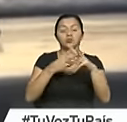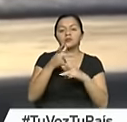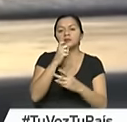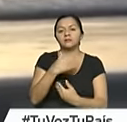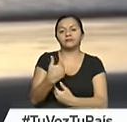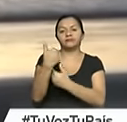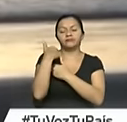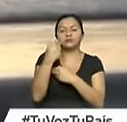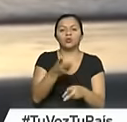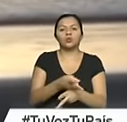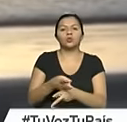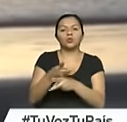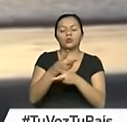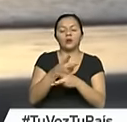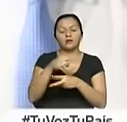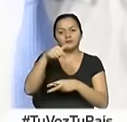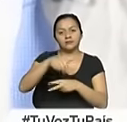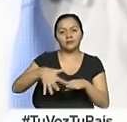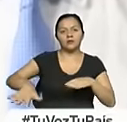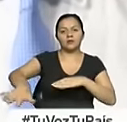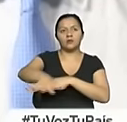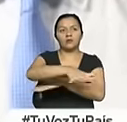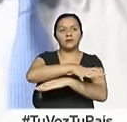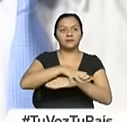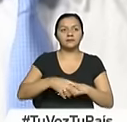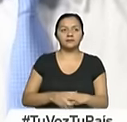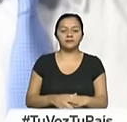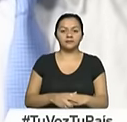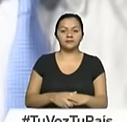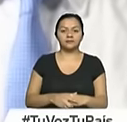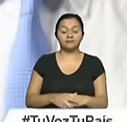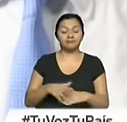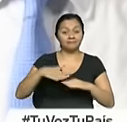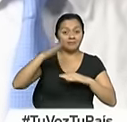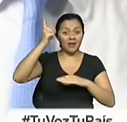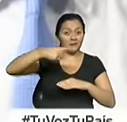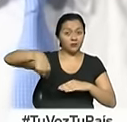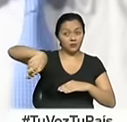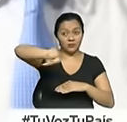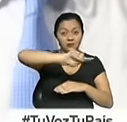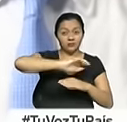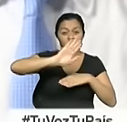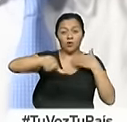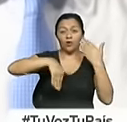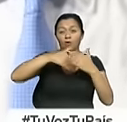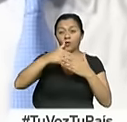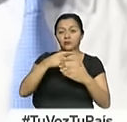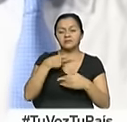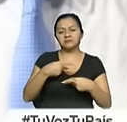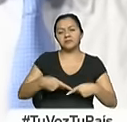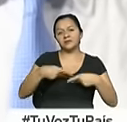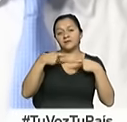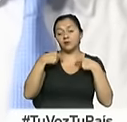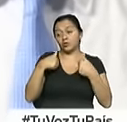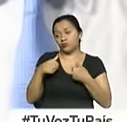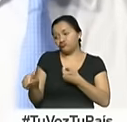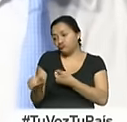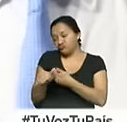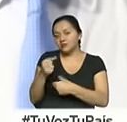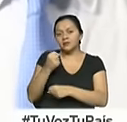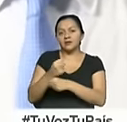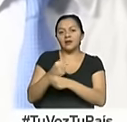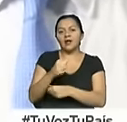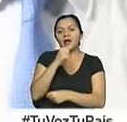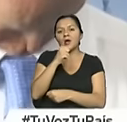frente a la conservación de los océanos. Como la mayoría de ustedes, pasé la mayoría de mi vida cerca del agua.